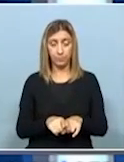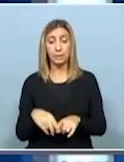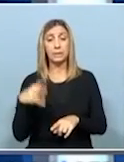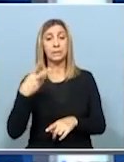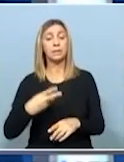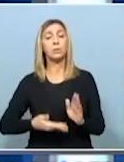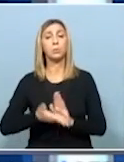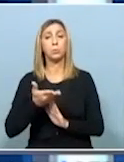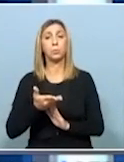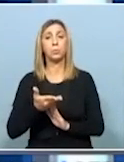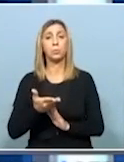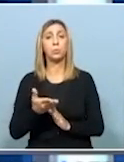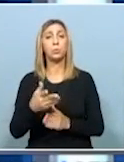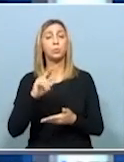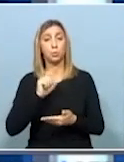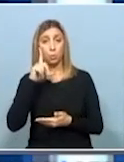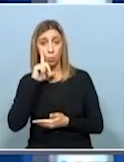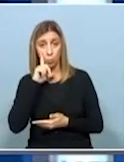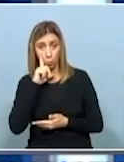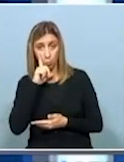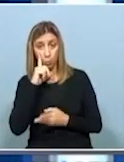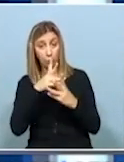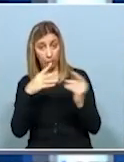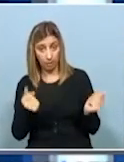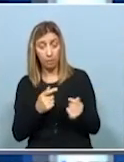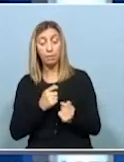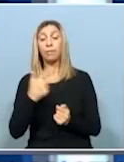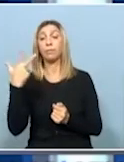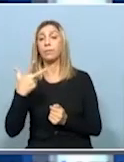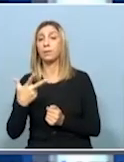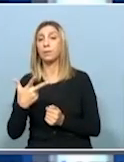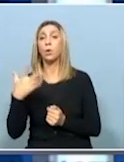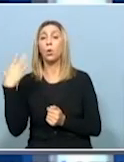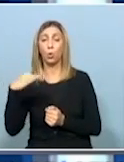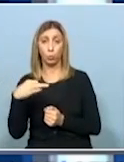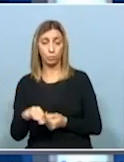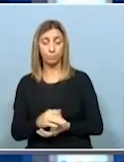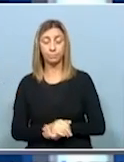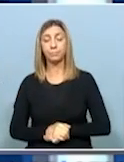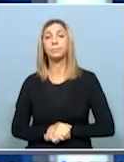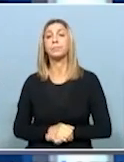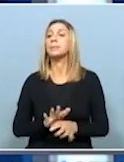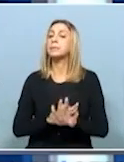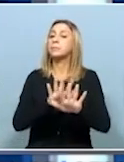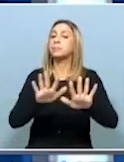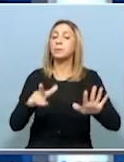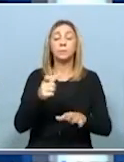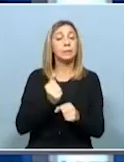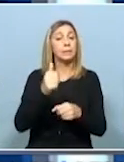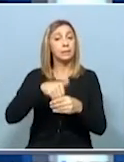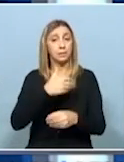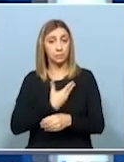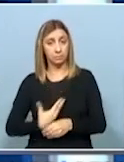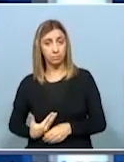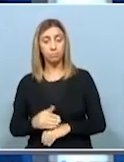segundo es con los haveres de Julio que lo vamos a recibir a fines de julio y el tercero A fines de octubre es para toda la administración